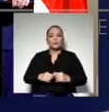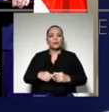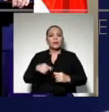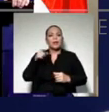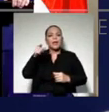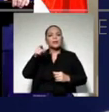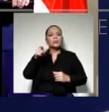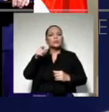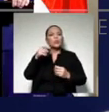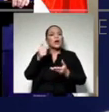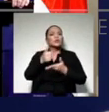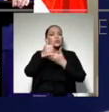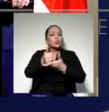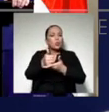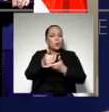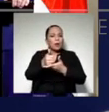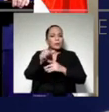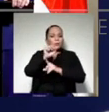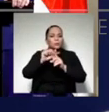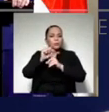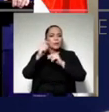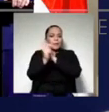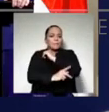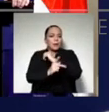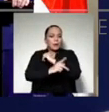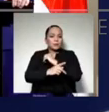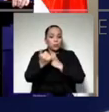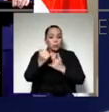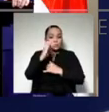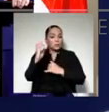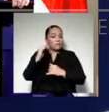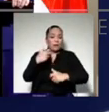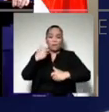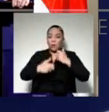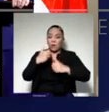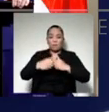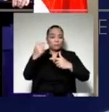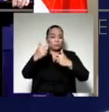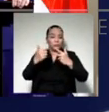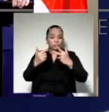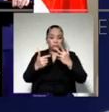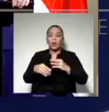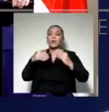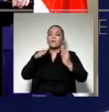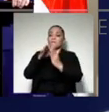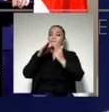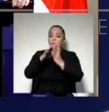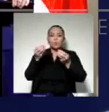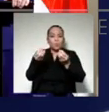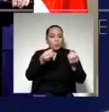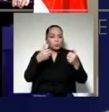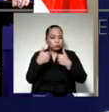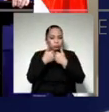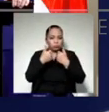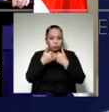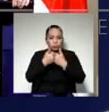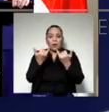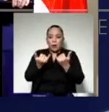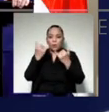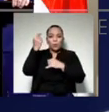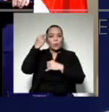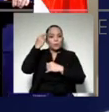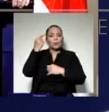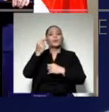país, a los problemas que Costa Rica tiene, a los evidentes retos que tiene de frente el gobierno de la